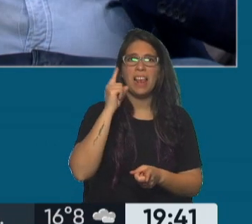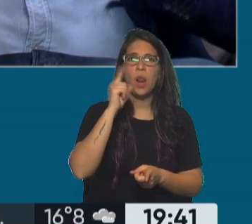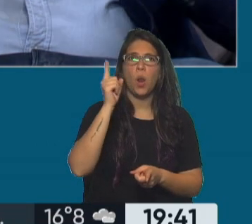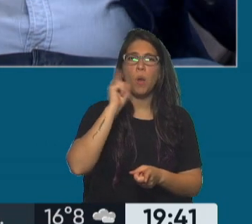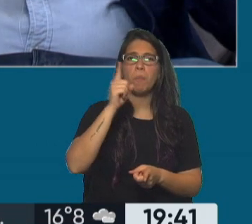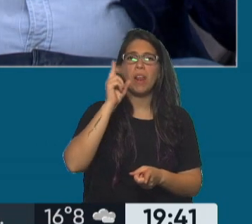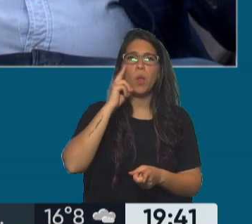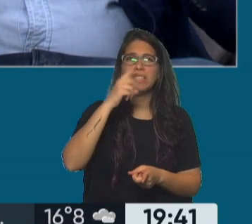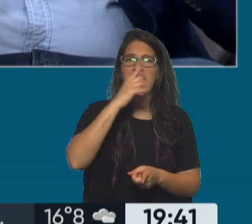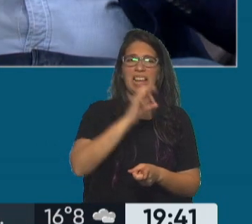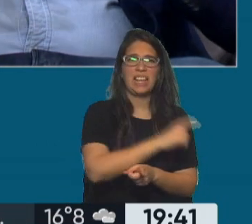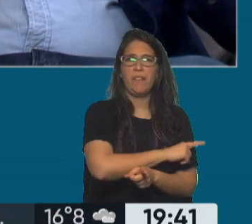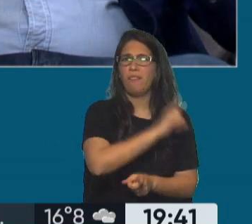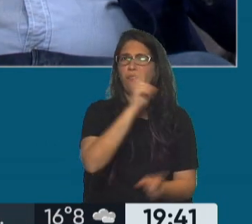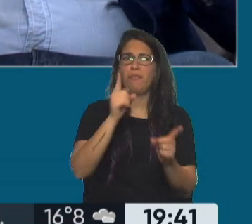perdida que intenta tomar